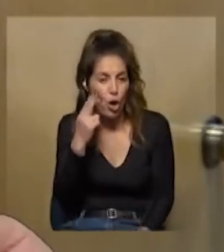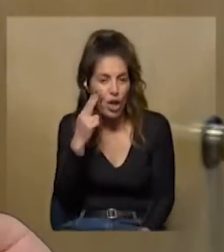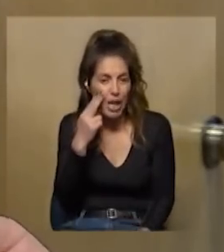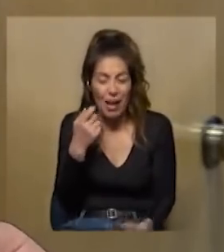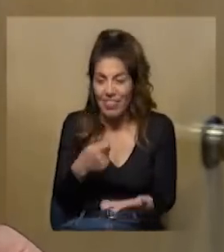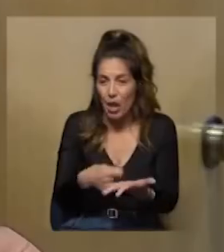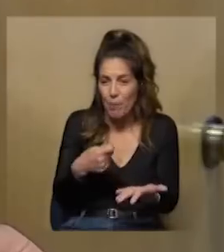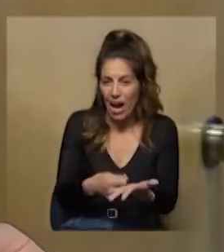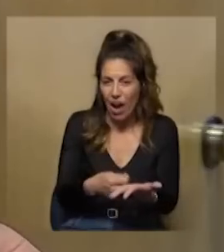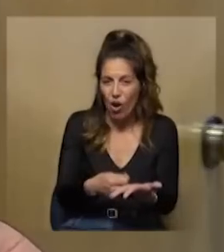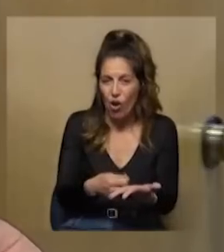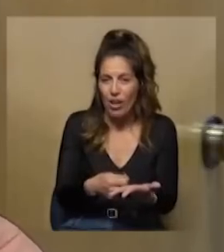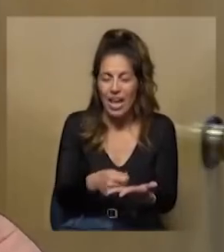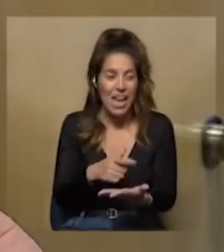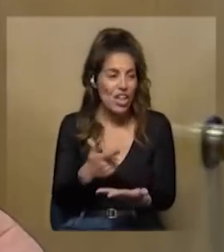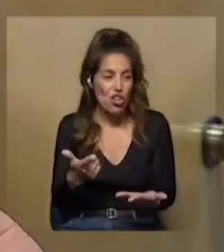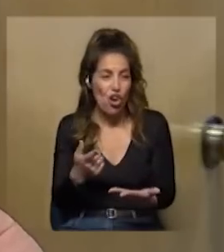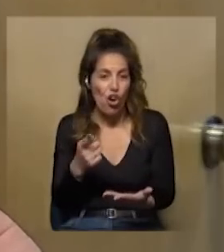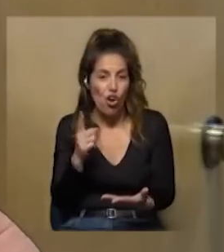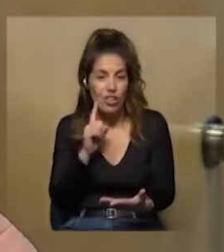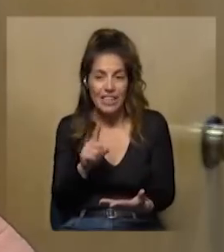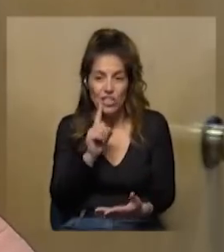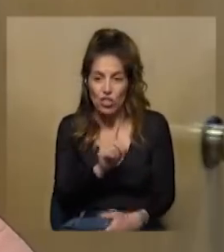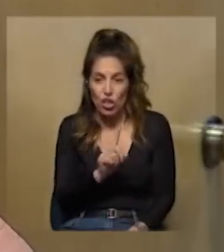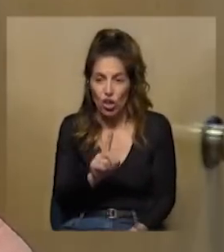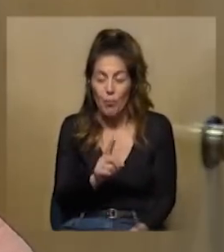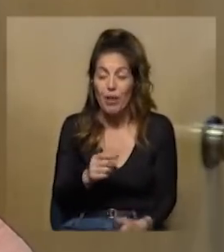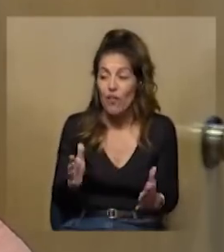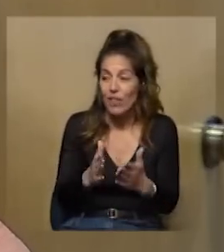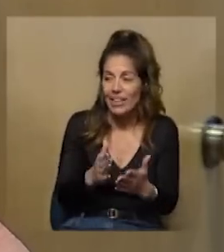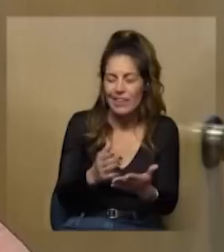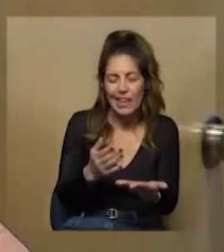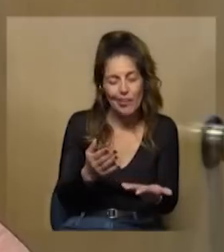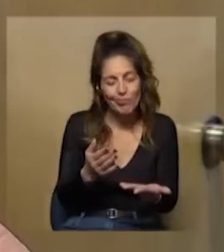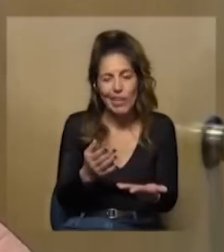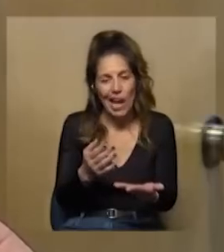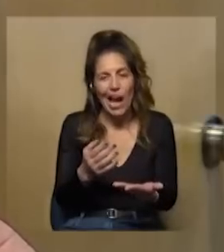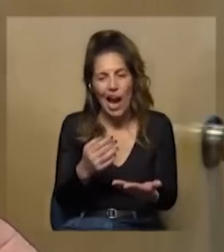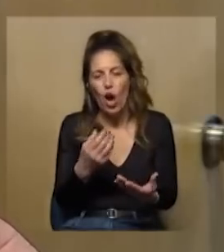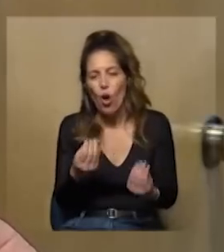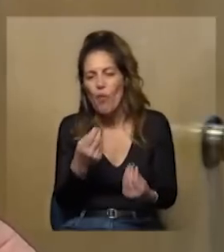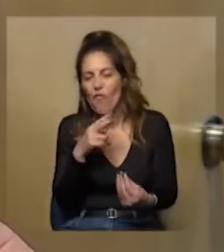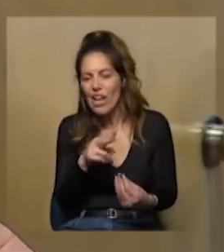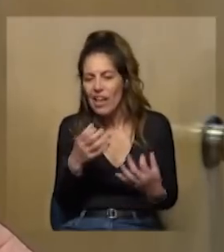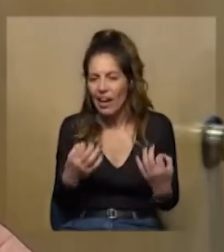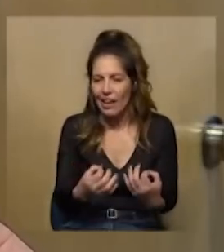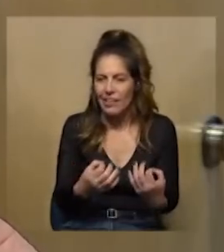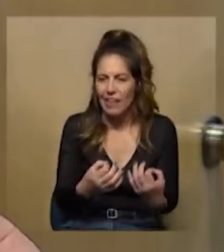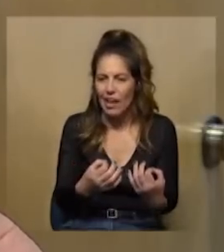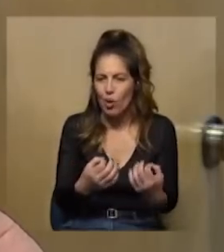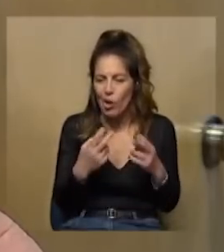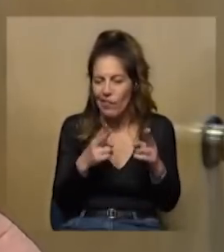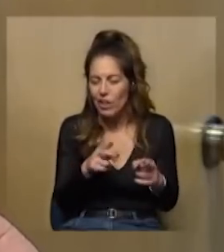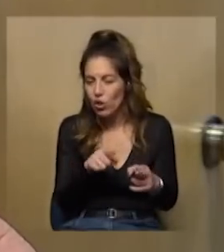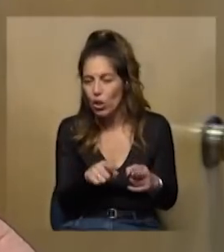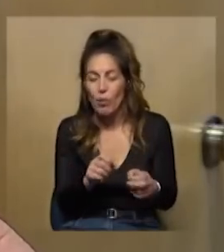pago sin tener tanta intencionalidad pero ante una lectura sesgada de la realidad puede llevar a para meter